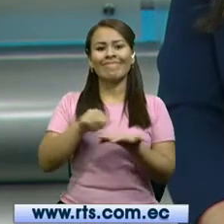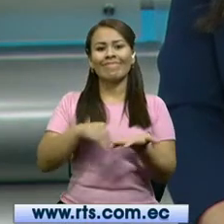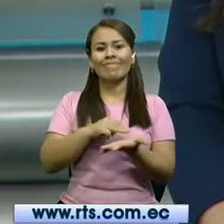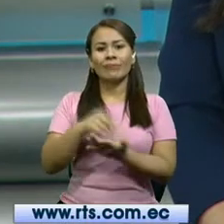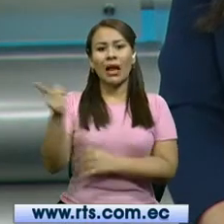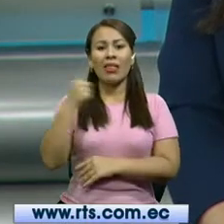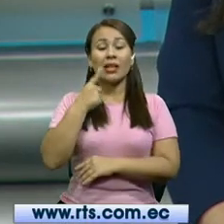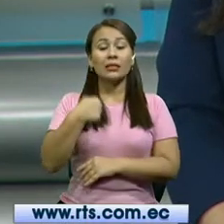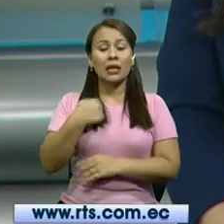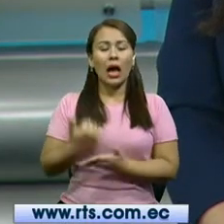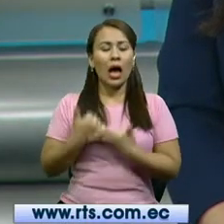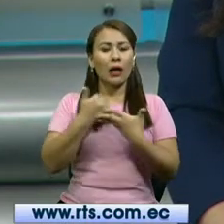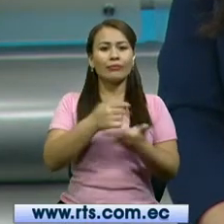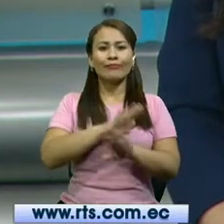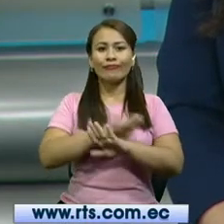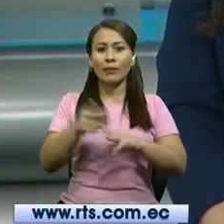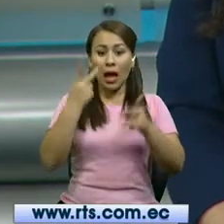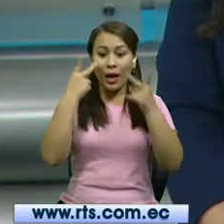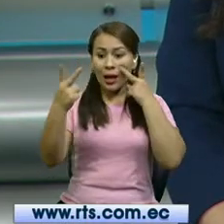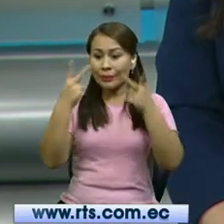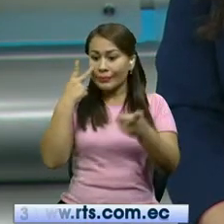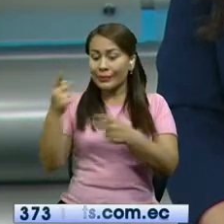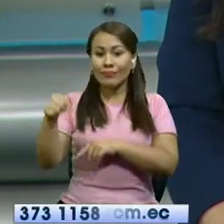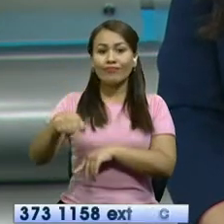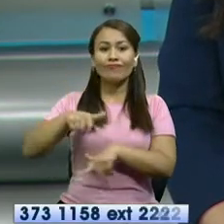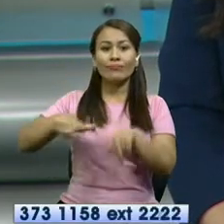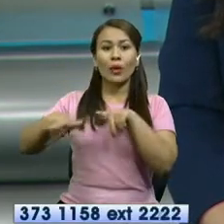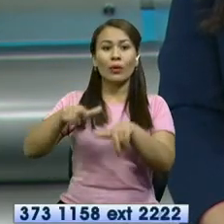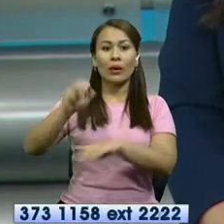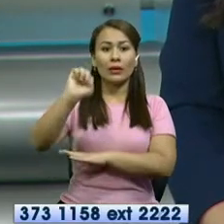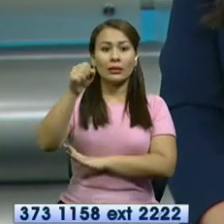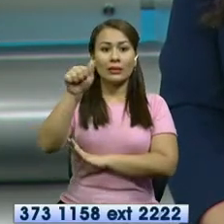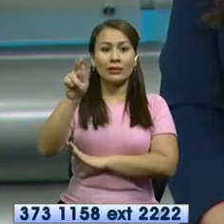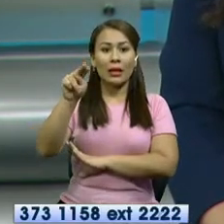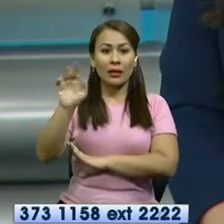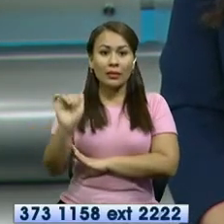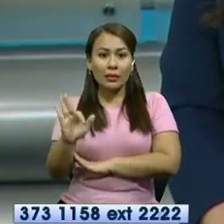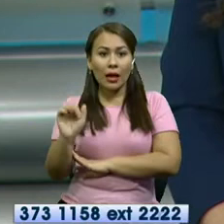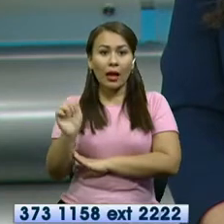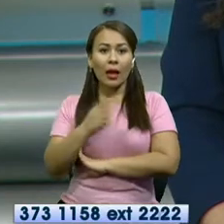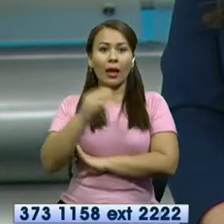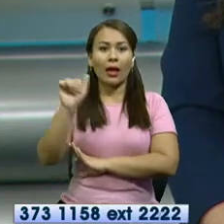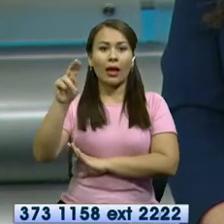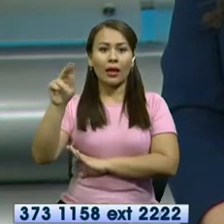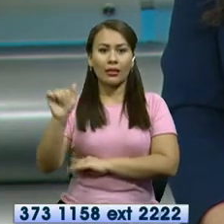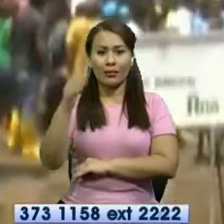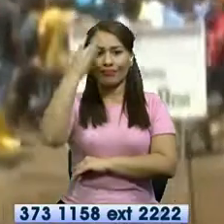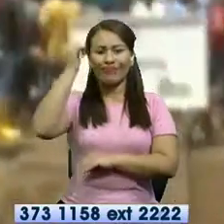anunció durante su visita al cantón Santa Ana, afectado por las inundaciones.